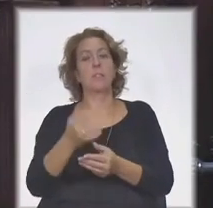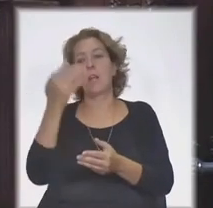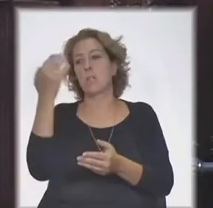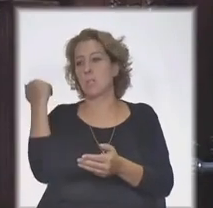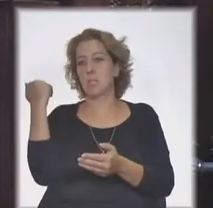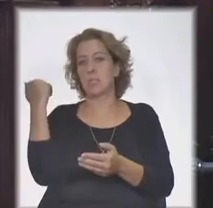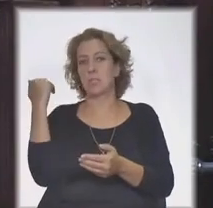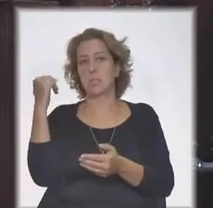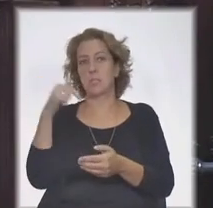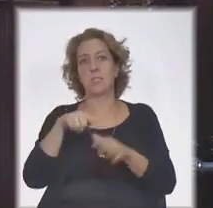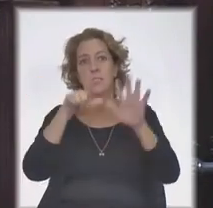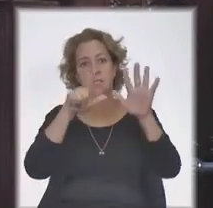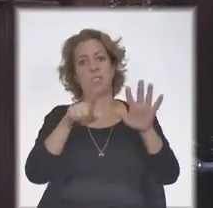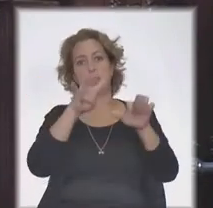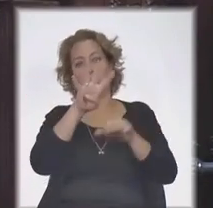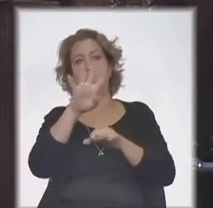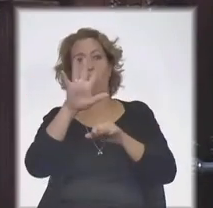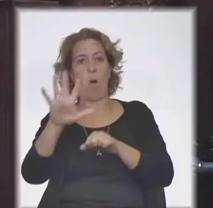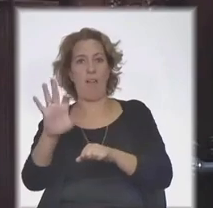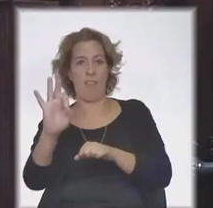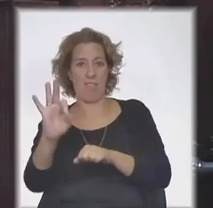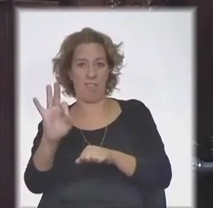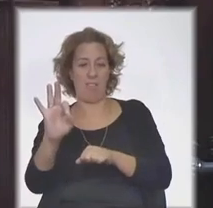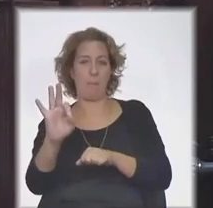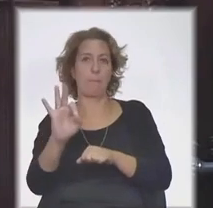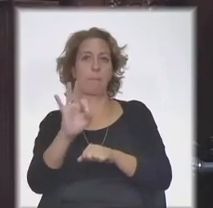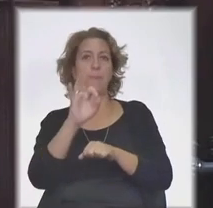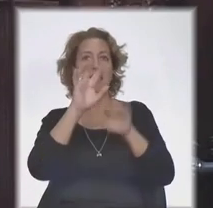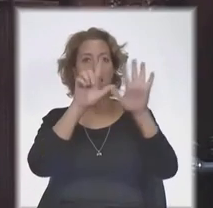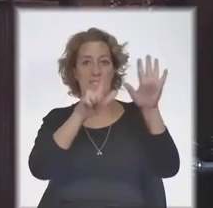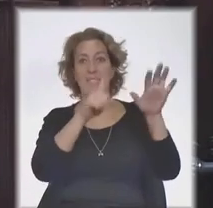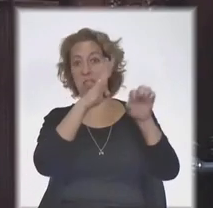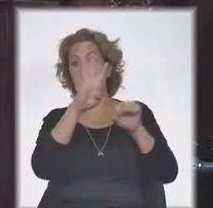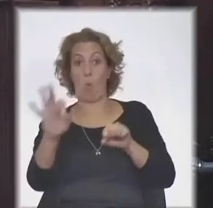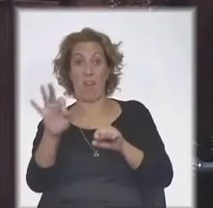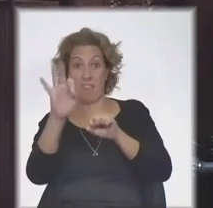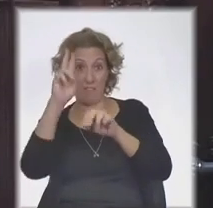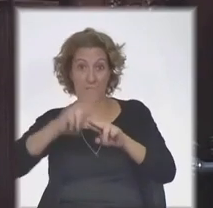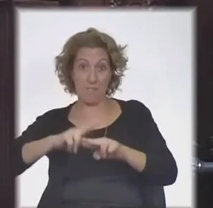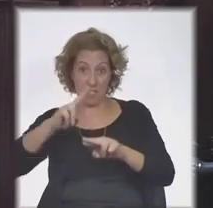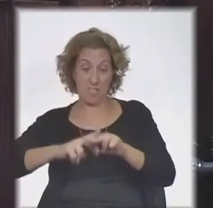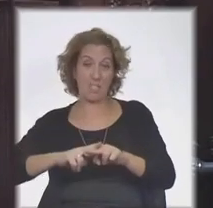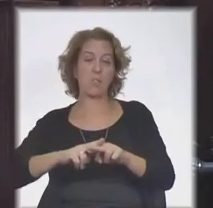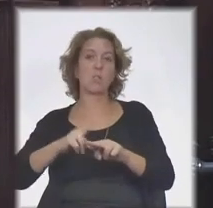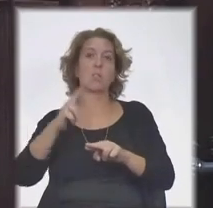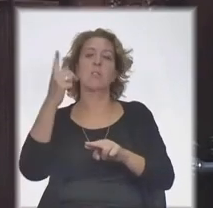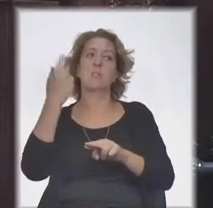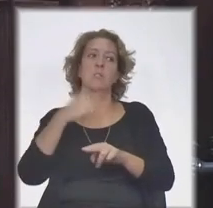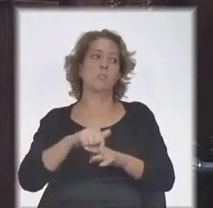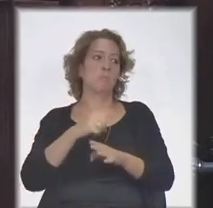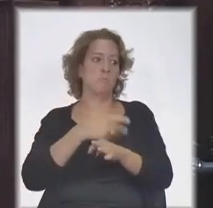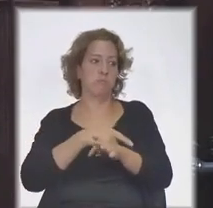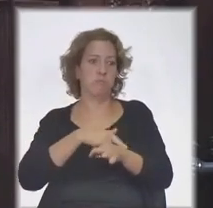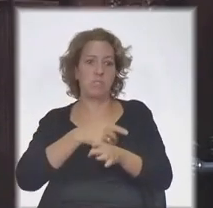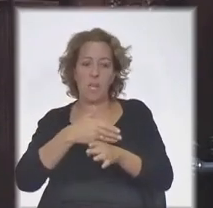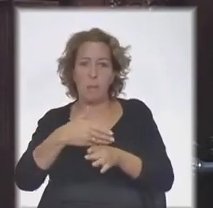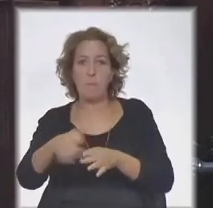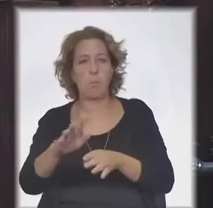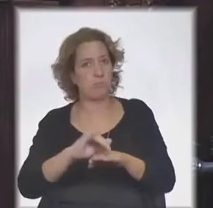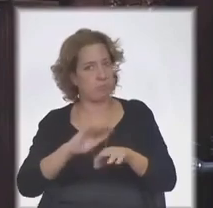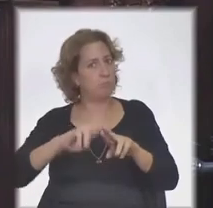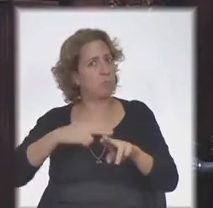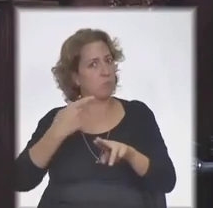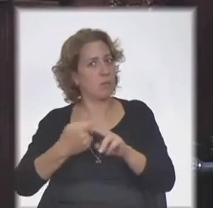ayer, 740 fallecidos, en diciembre 181, el paso del tiempo nos reafirmó